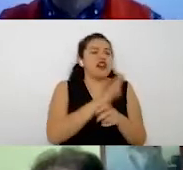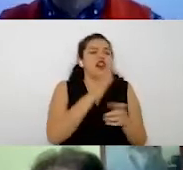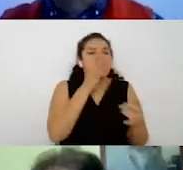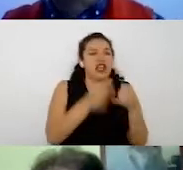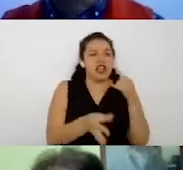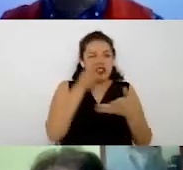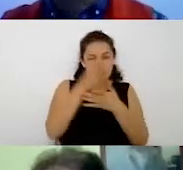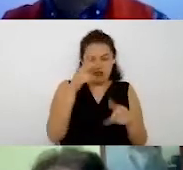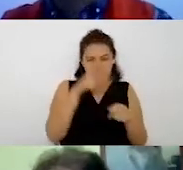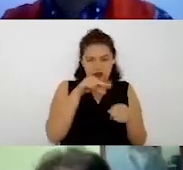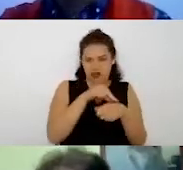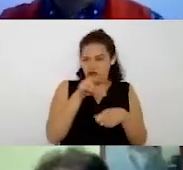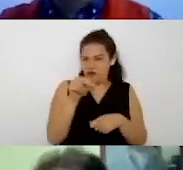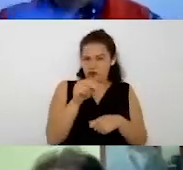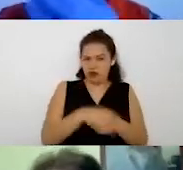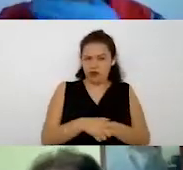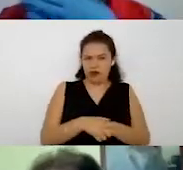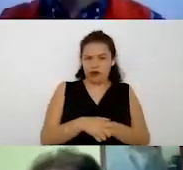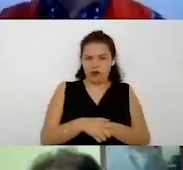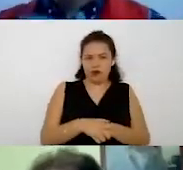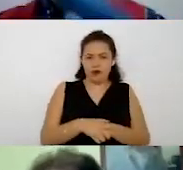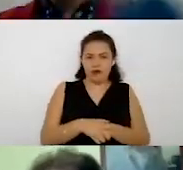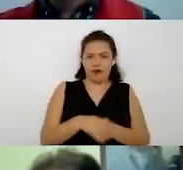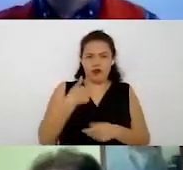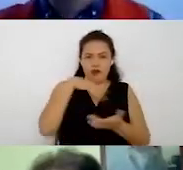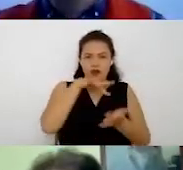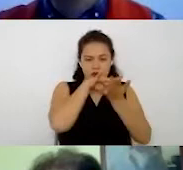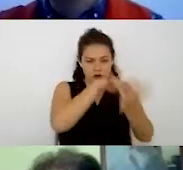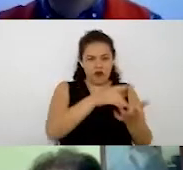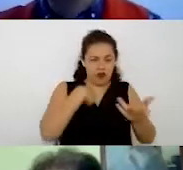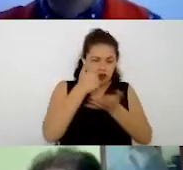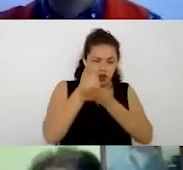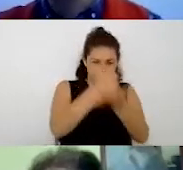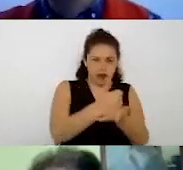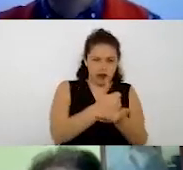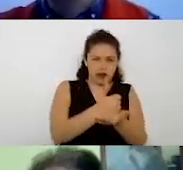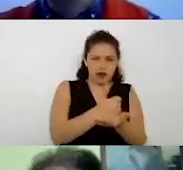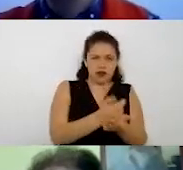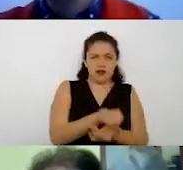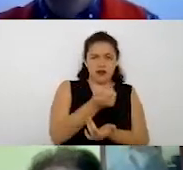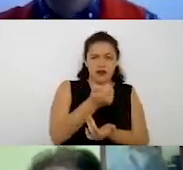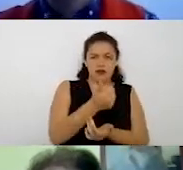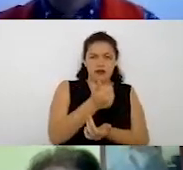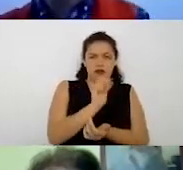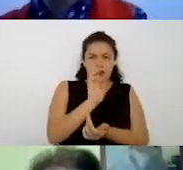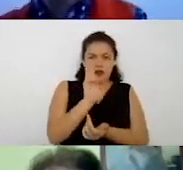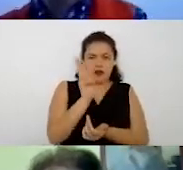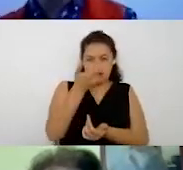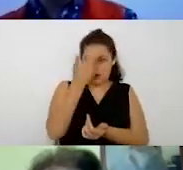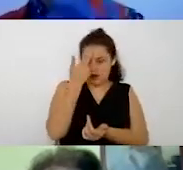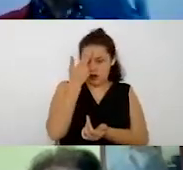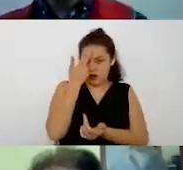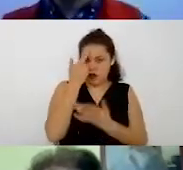más. No. Entonces, yo te apoyo, yo te auxilio en primera instancia. Recordemos que es una